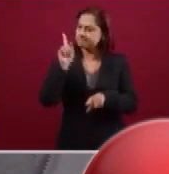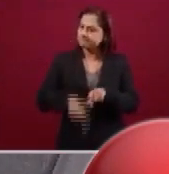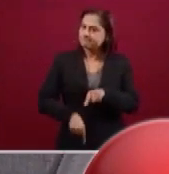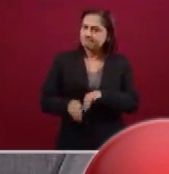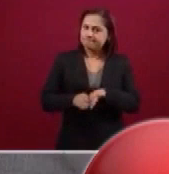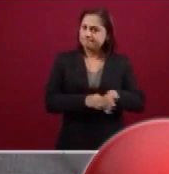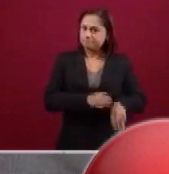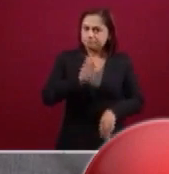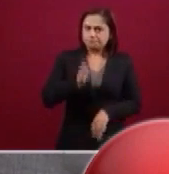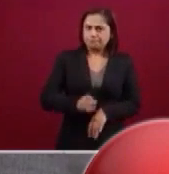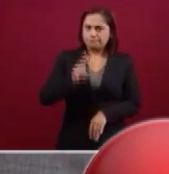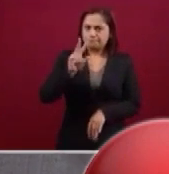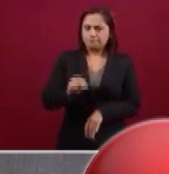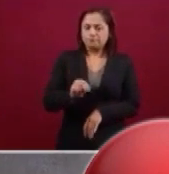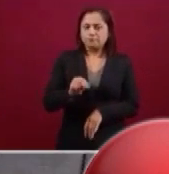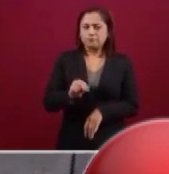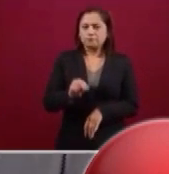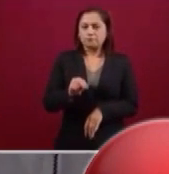porque